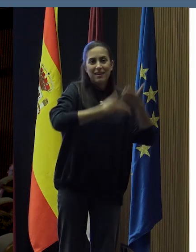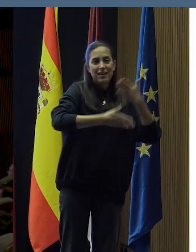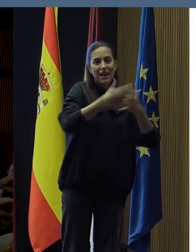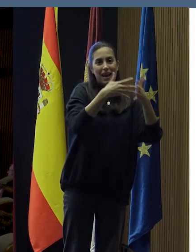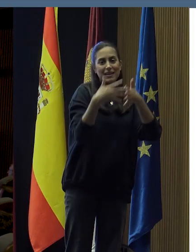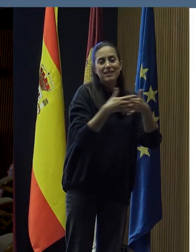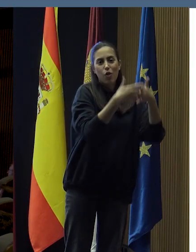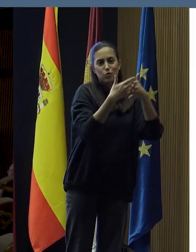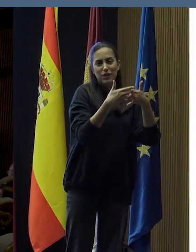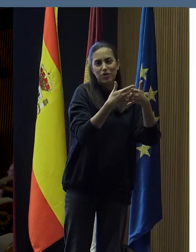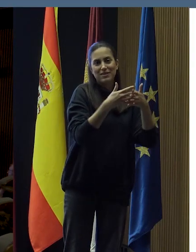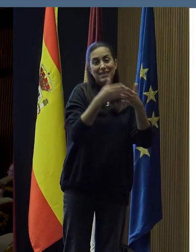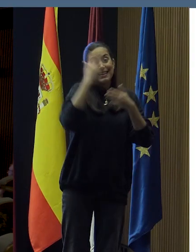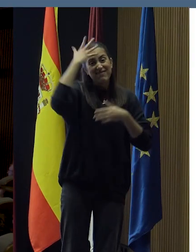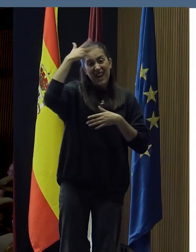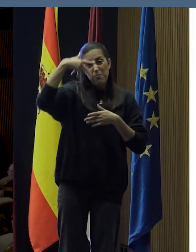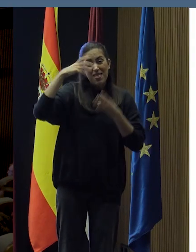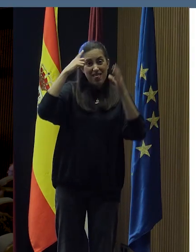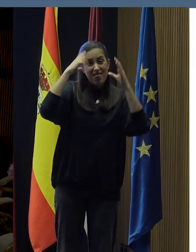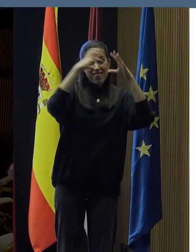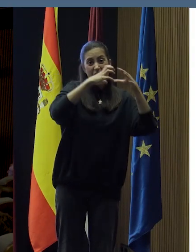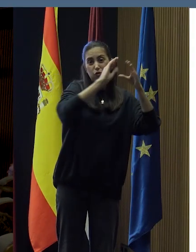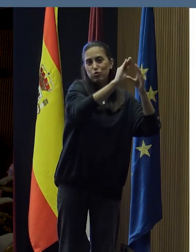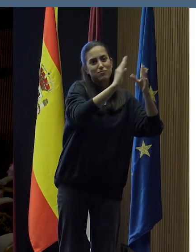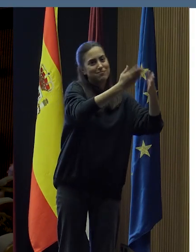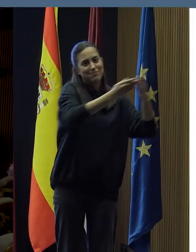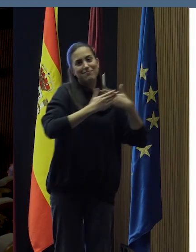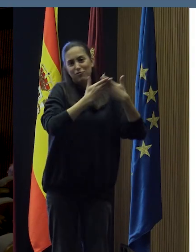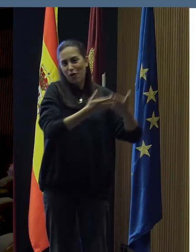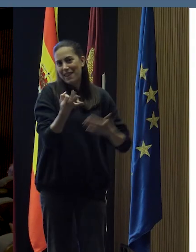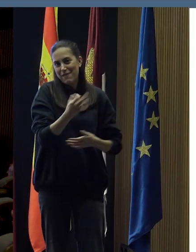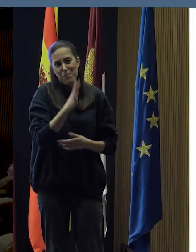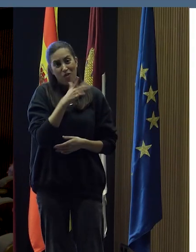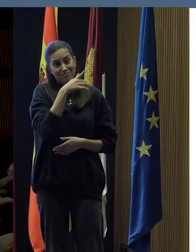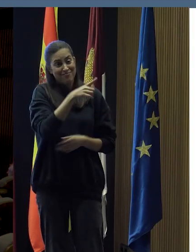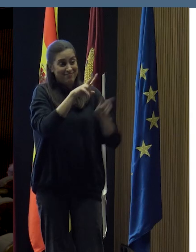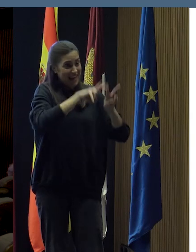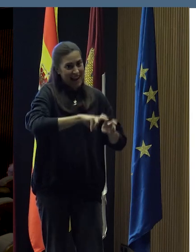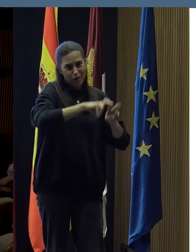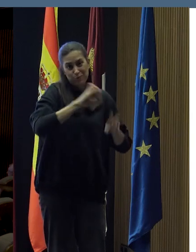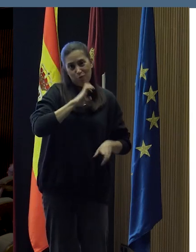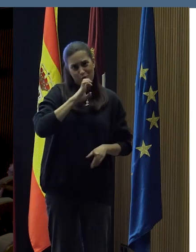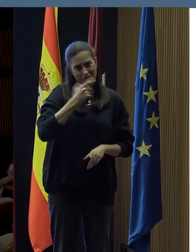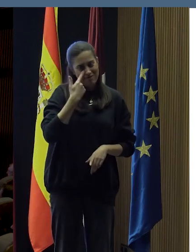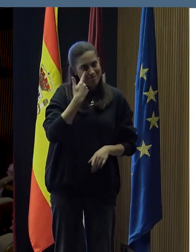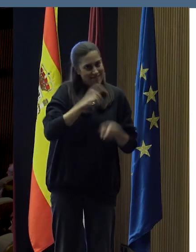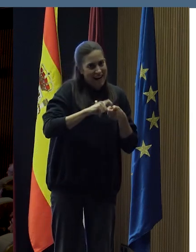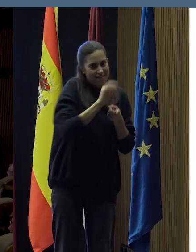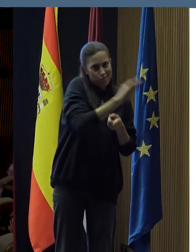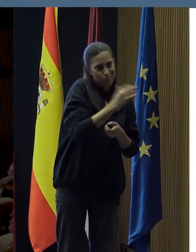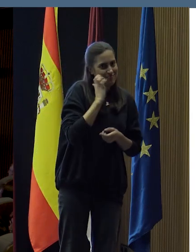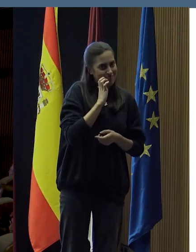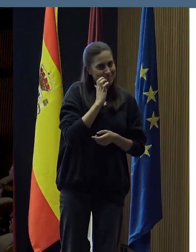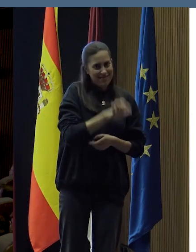cerebro, porque es muy curioso analizarlo. Me encantaría. Para ver el tipo de persona que es. Y